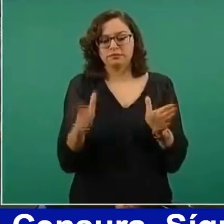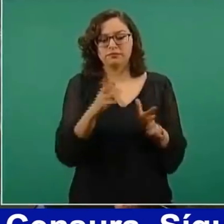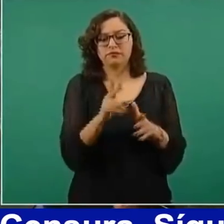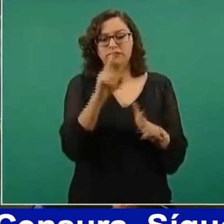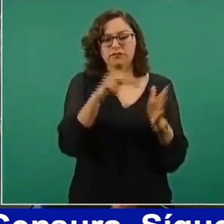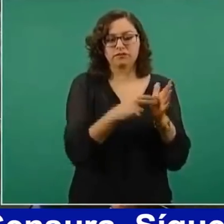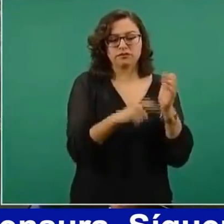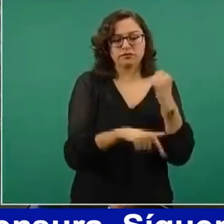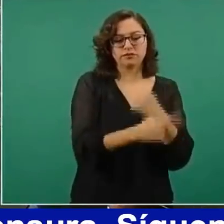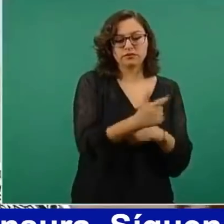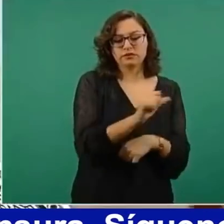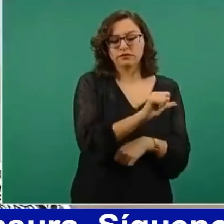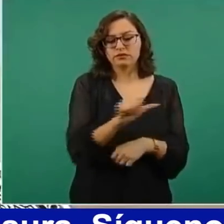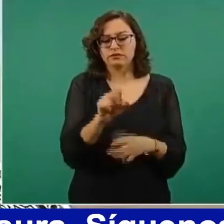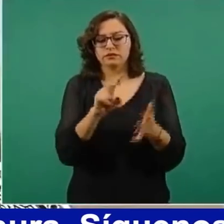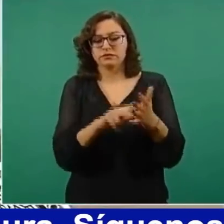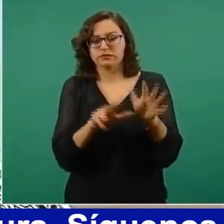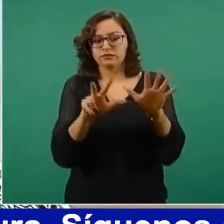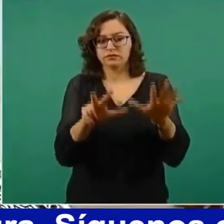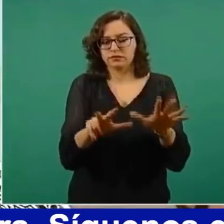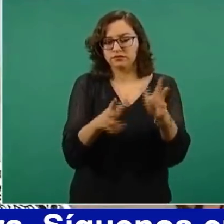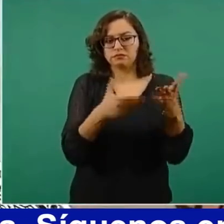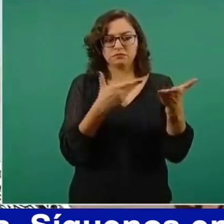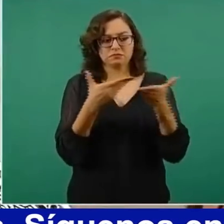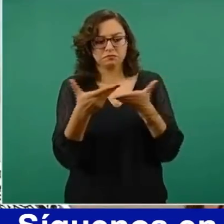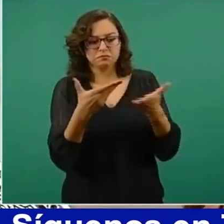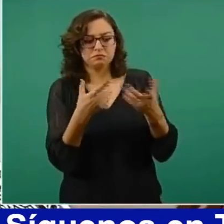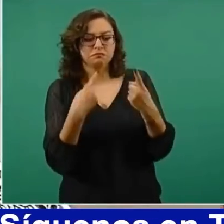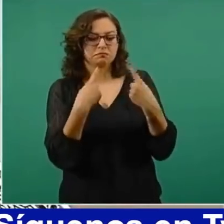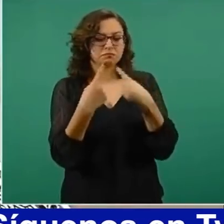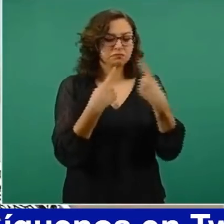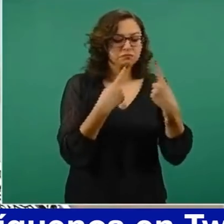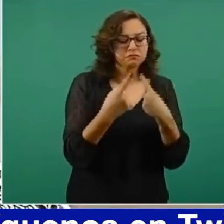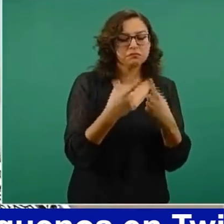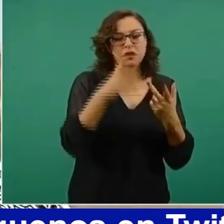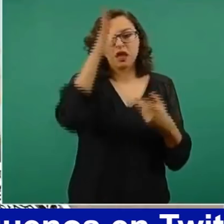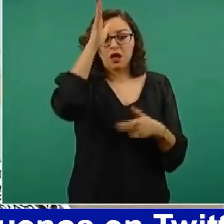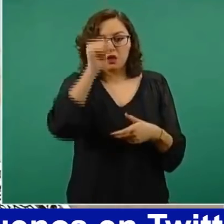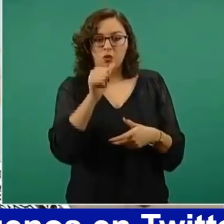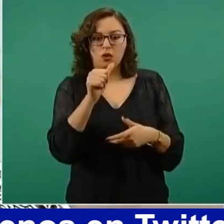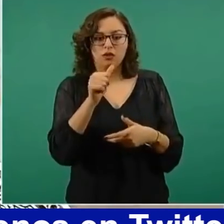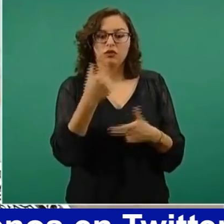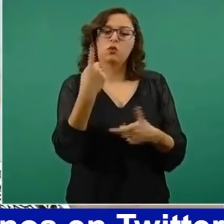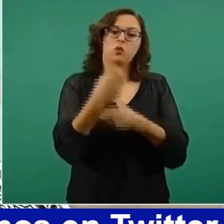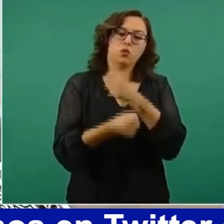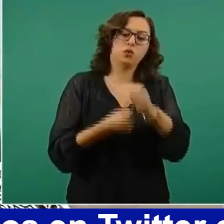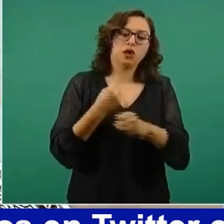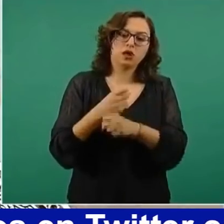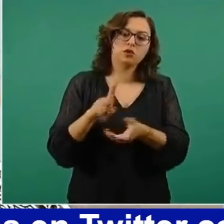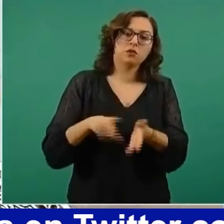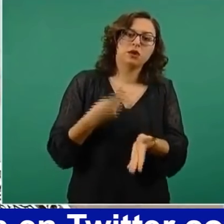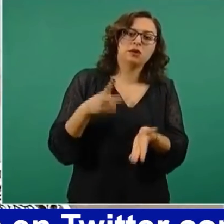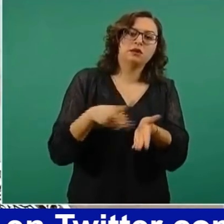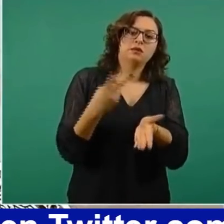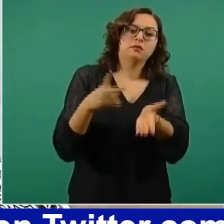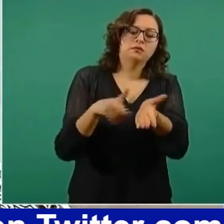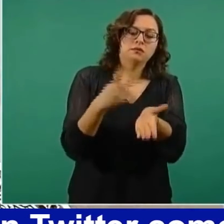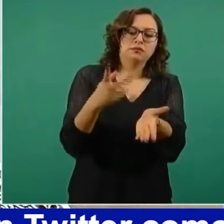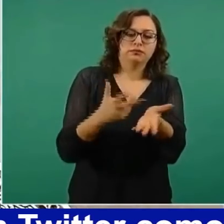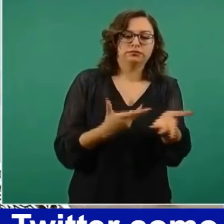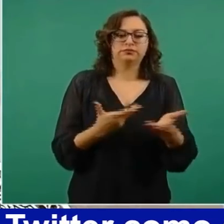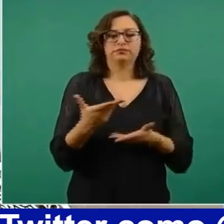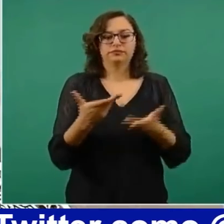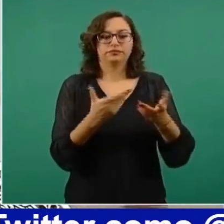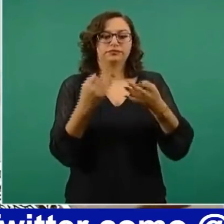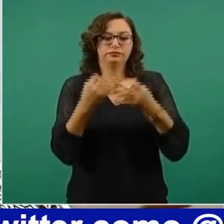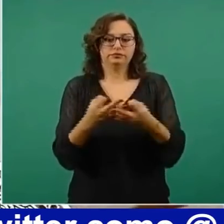sexenio 2012-2018, se renegoció ese contrato para un contrato multianual y se decidió comprar